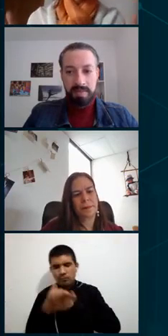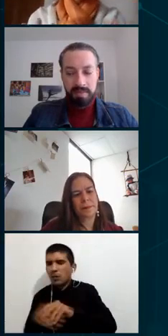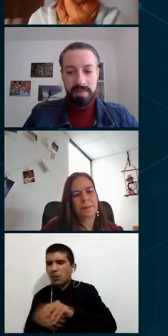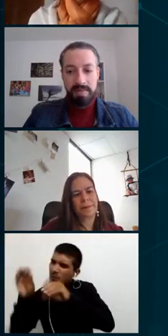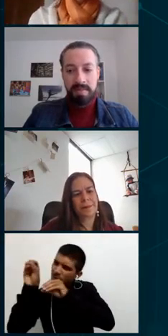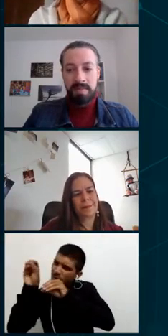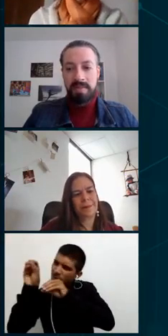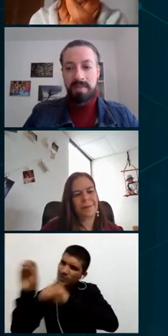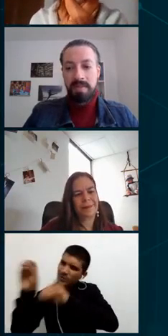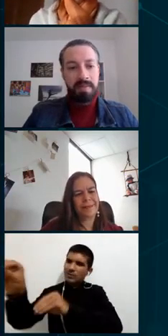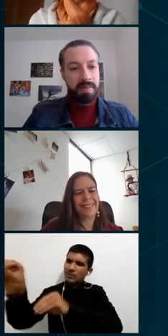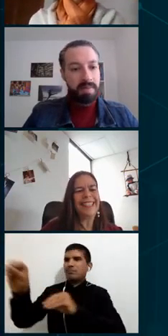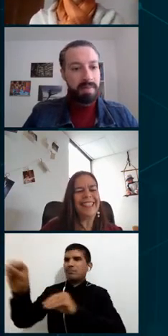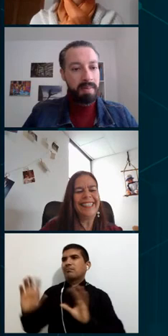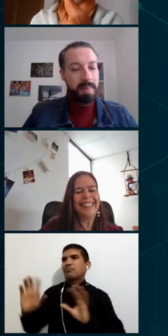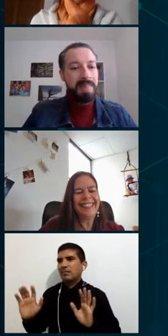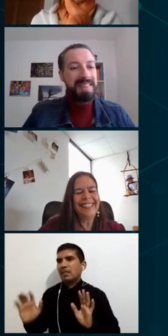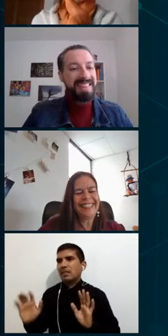suponiendo que los tenga, no los tengo.